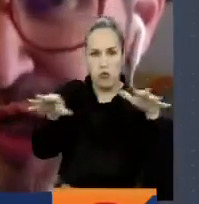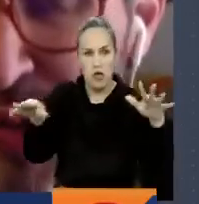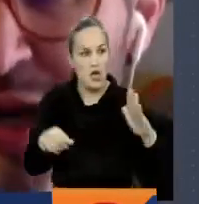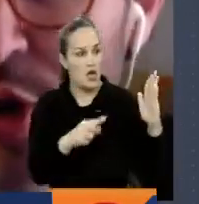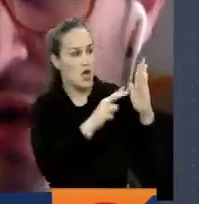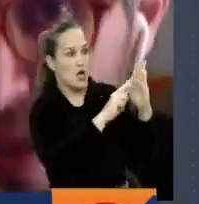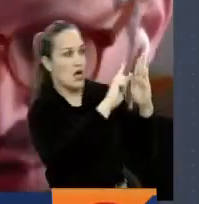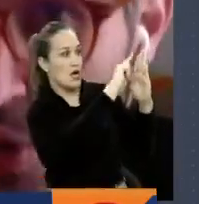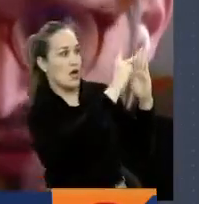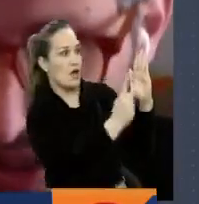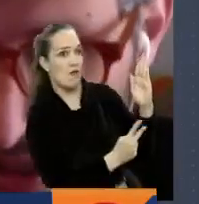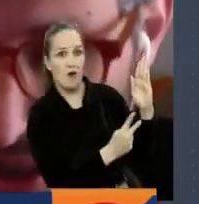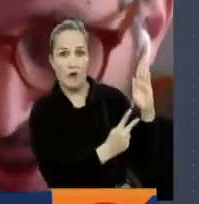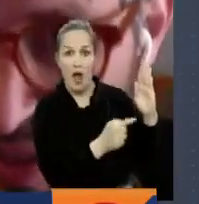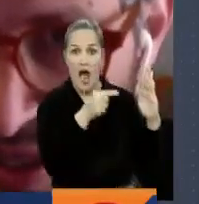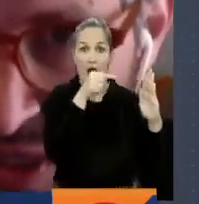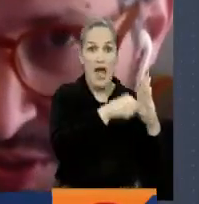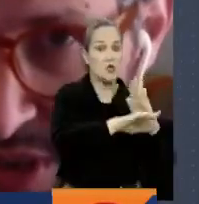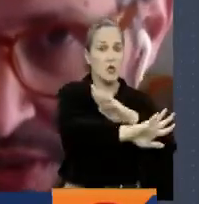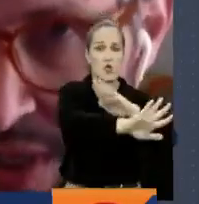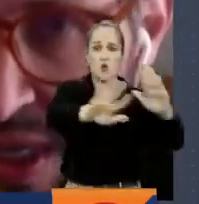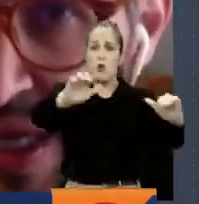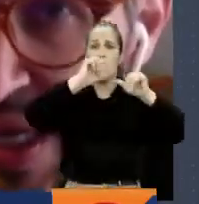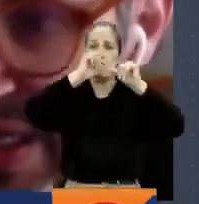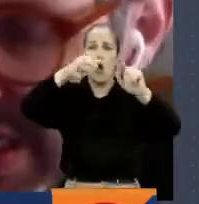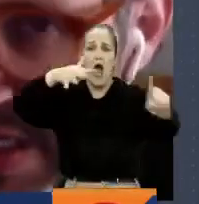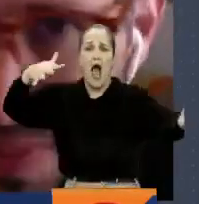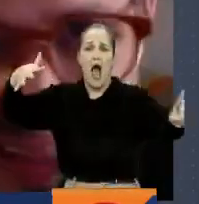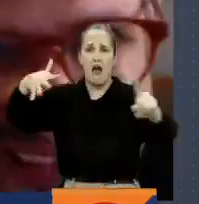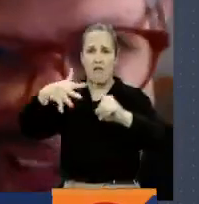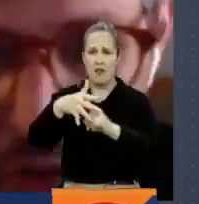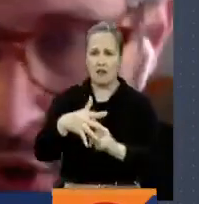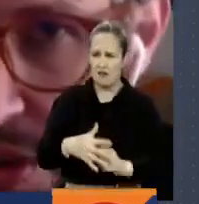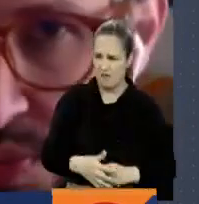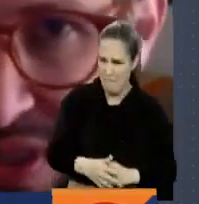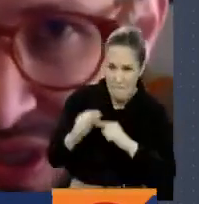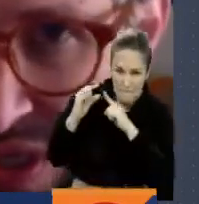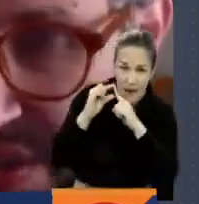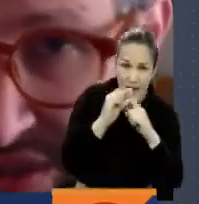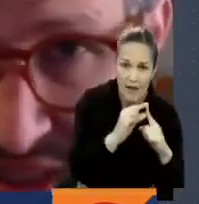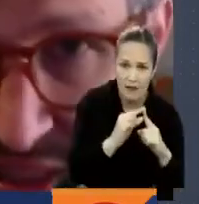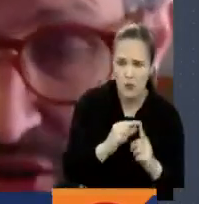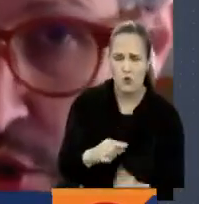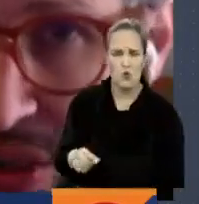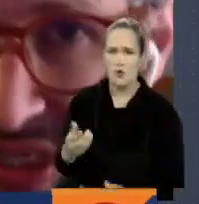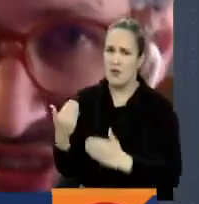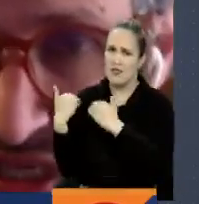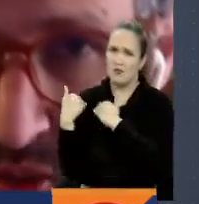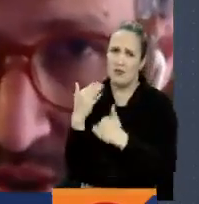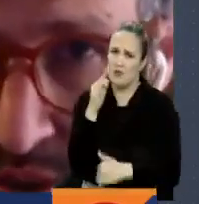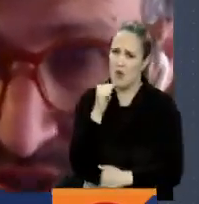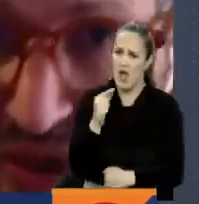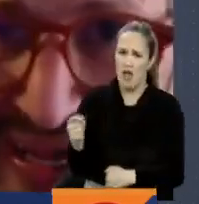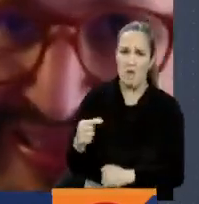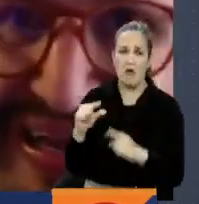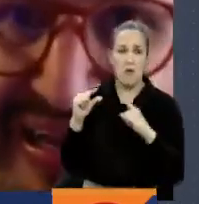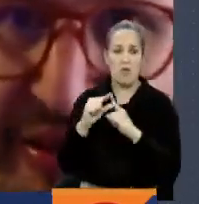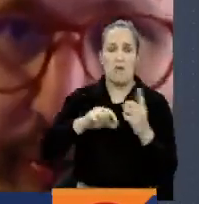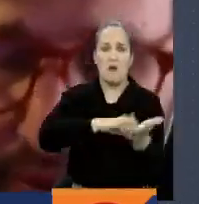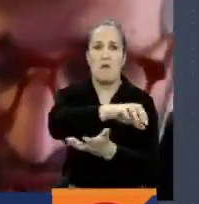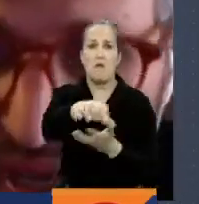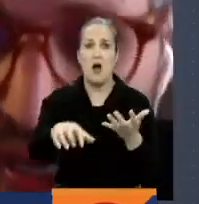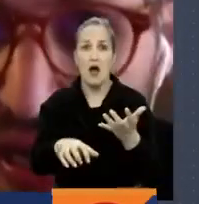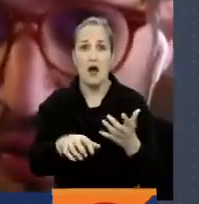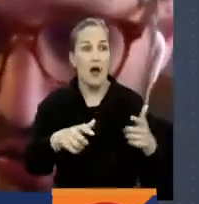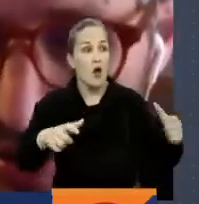que está conduciendo al colapso como están diciendo de manera irresponsable y se plantean todo tipo de alternativas que insisto no están saliendo del Congreso la gente